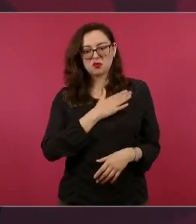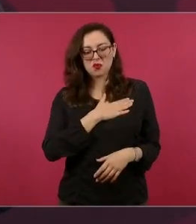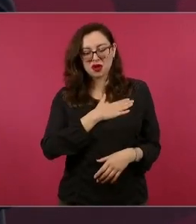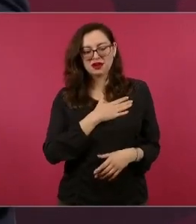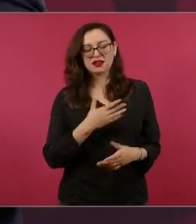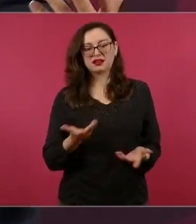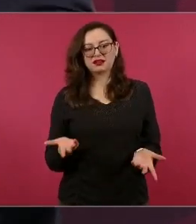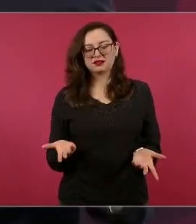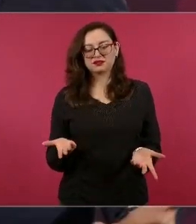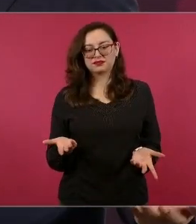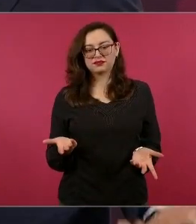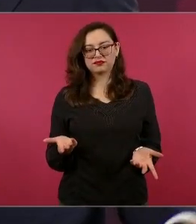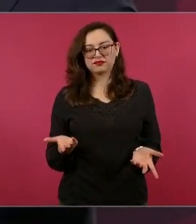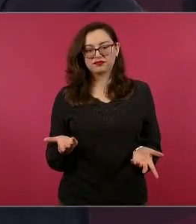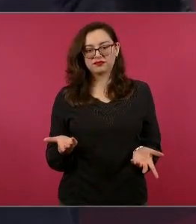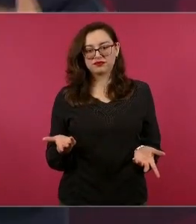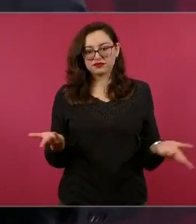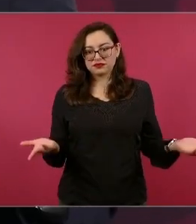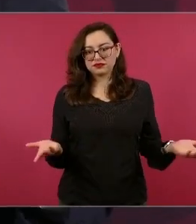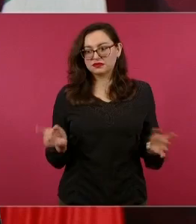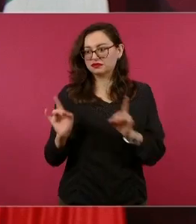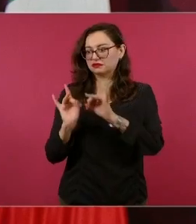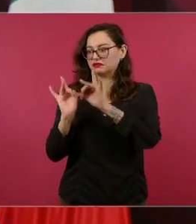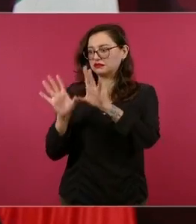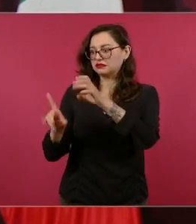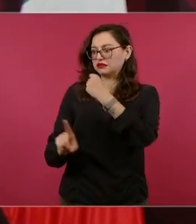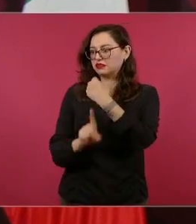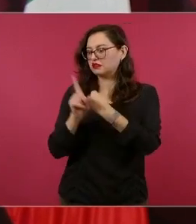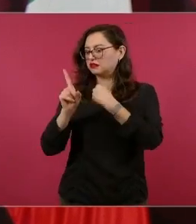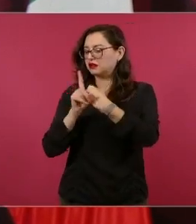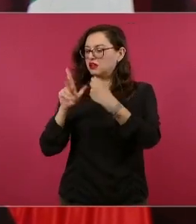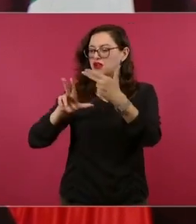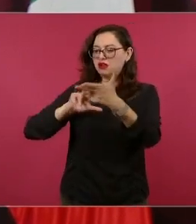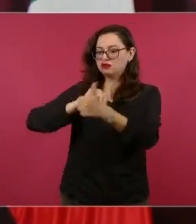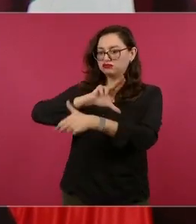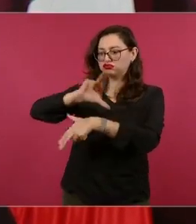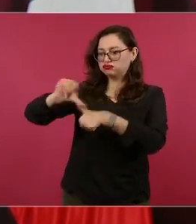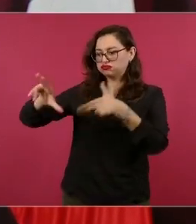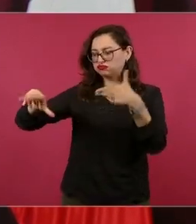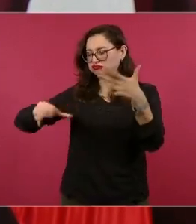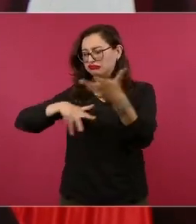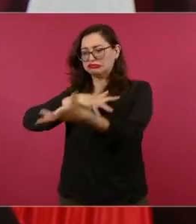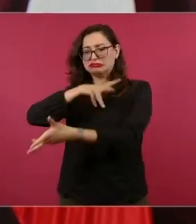Entonces, ¿qué hicimos? Pues atenderlos en su